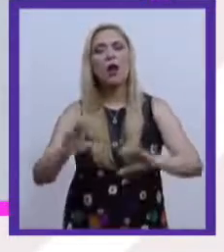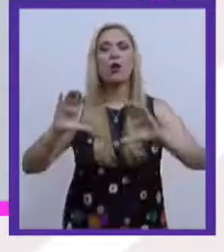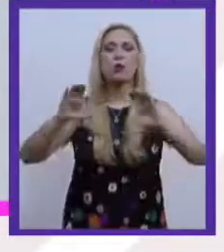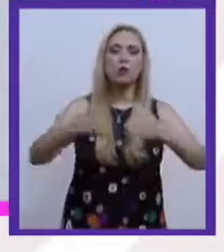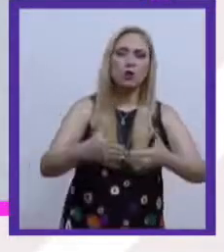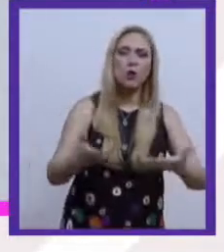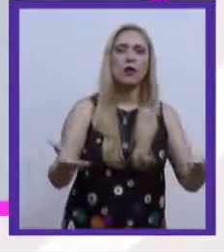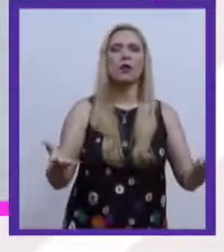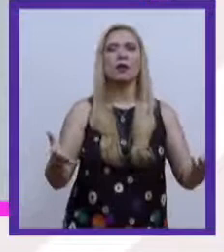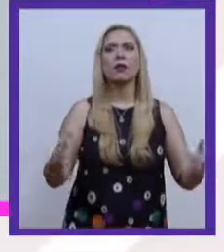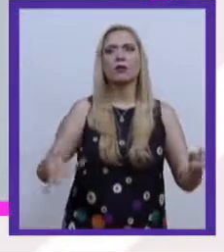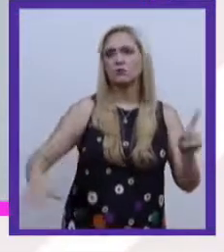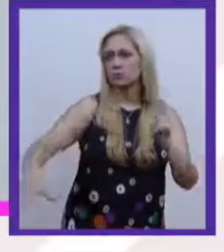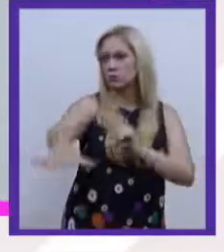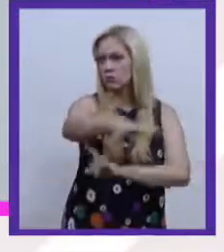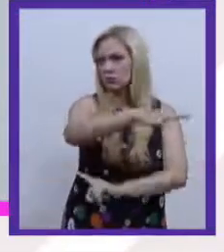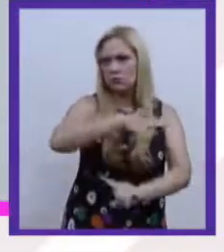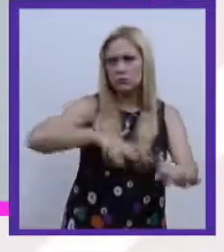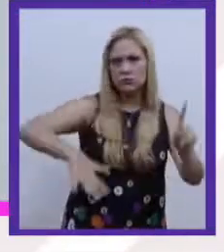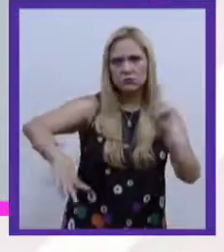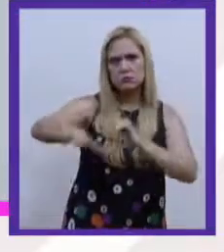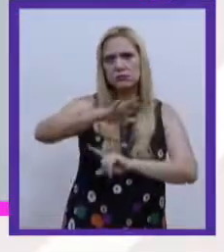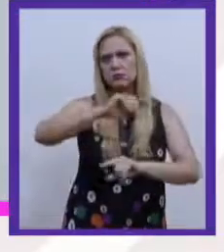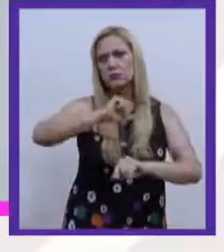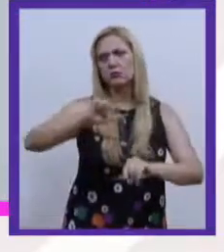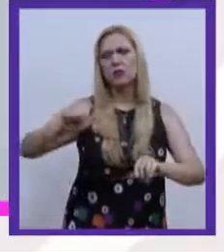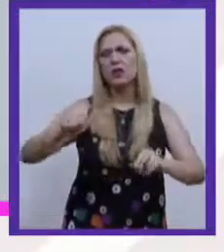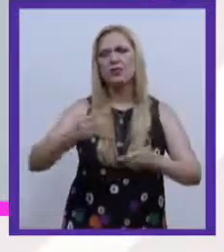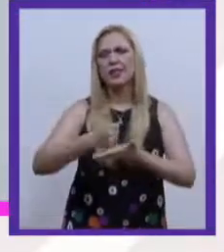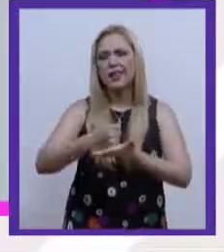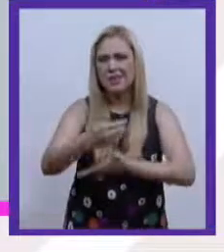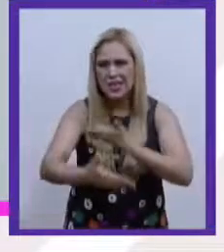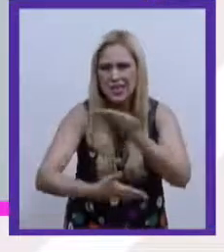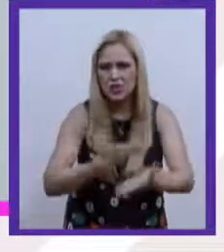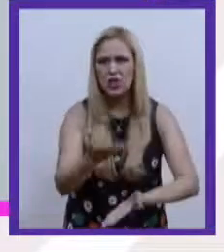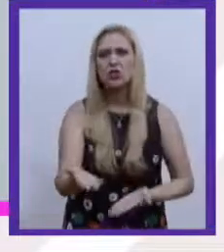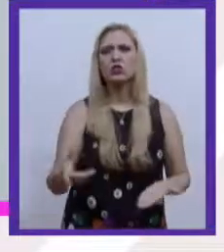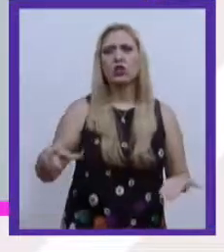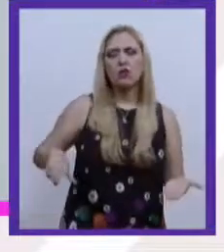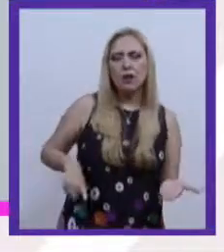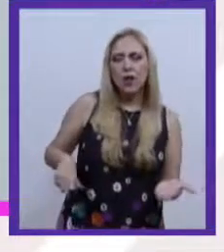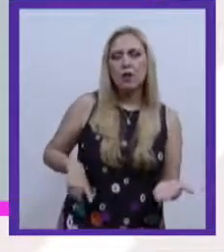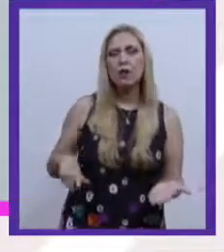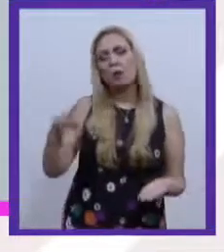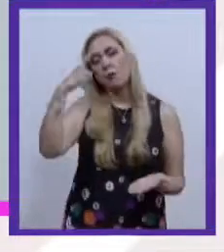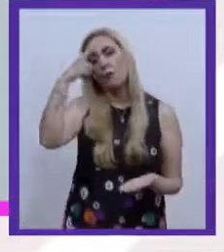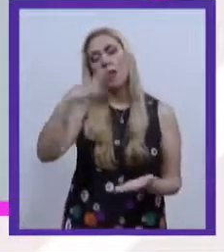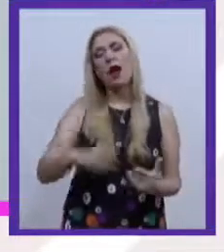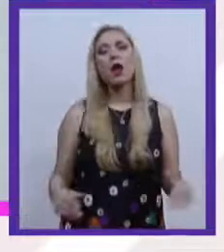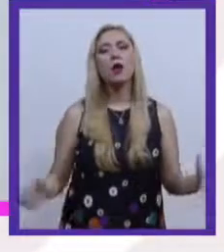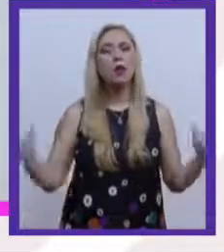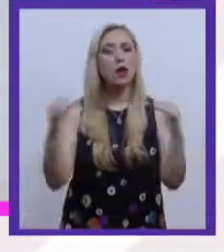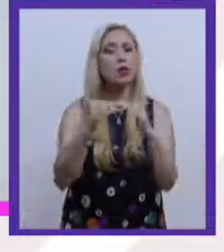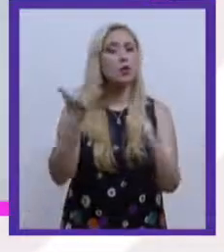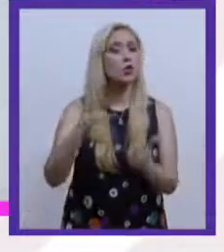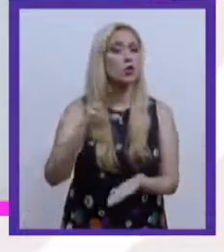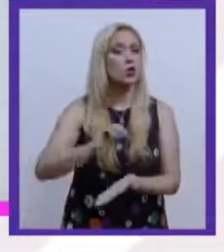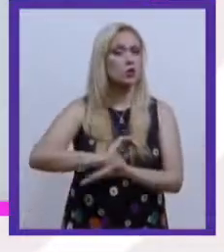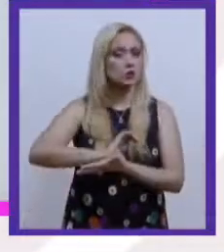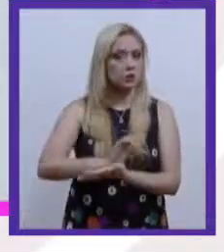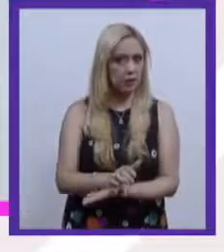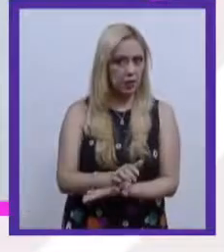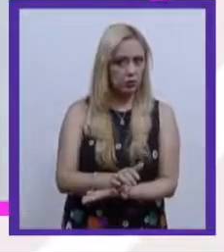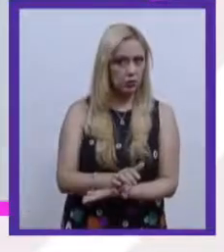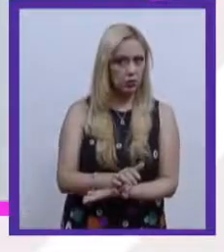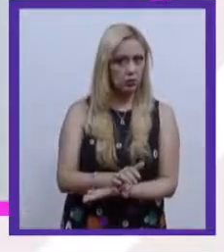comunidad, mercado y el propio Estado, de conformidad a los principios de igualdad y no